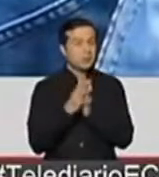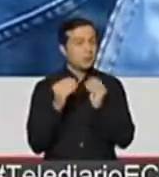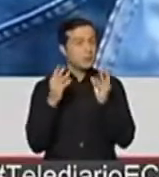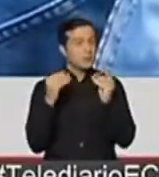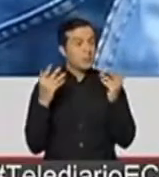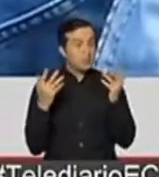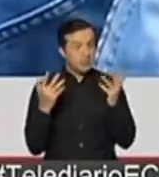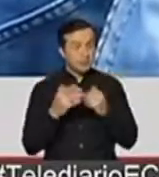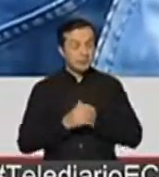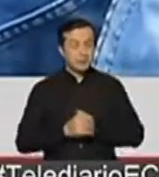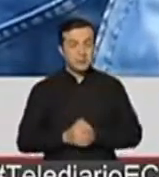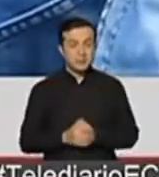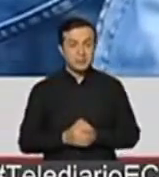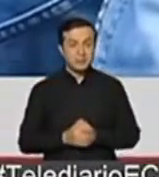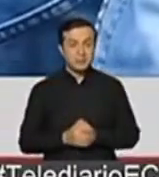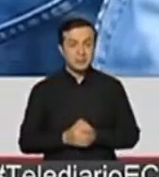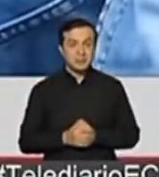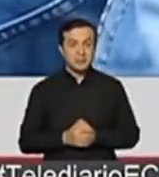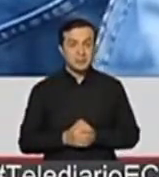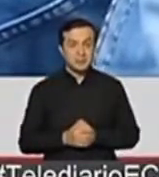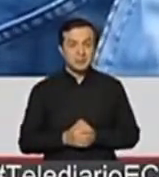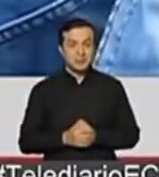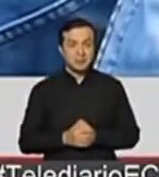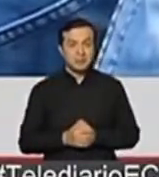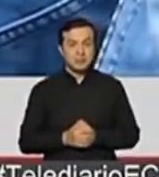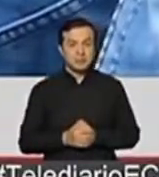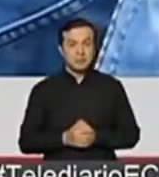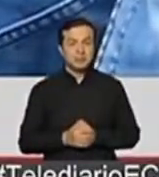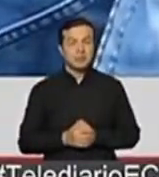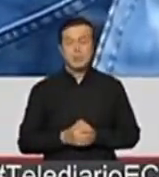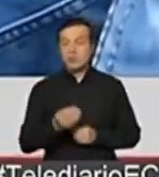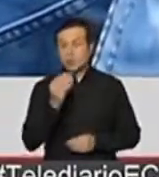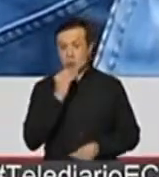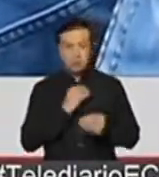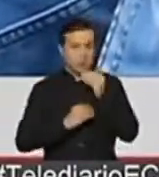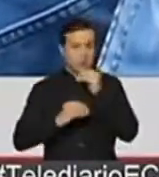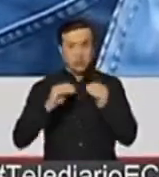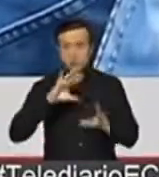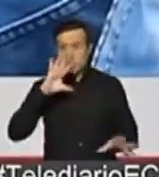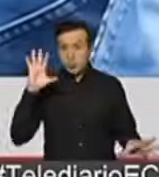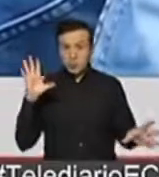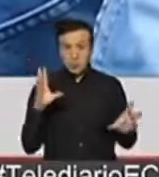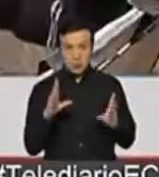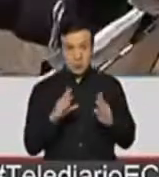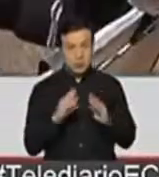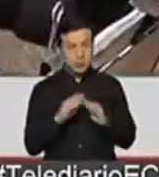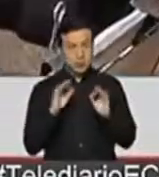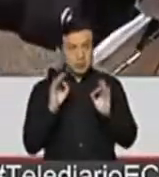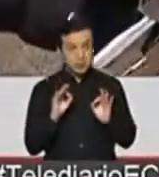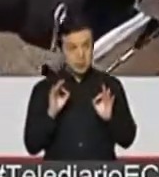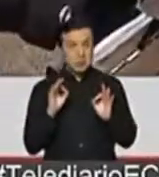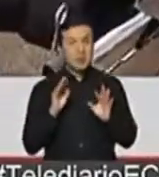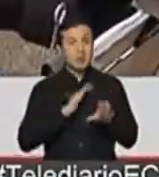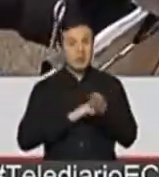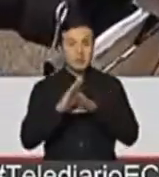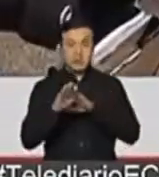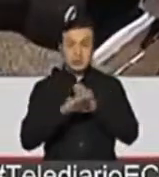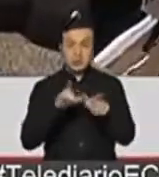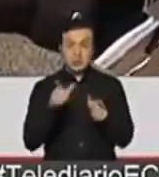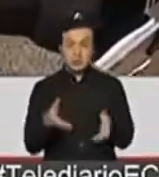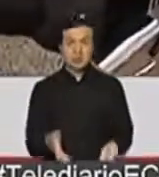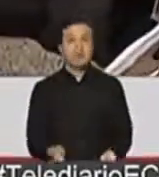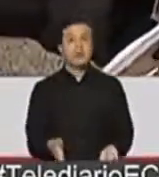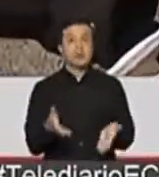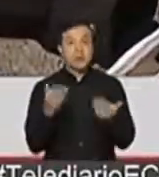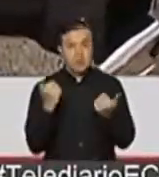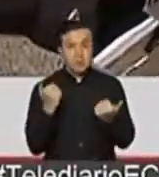y la cosa, la gastronomía, todo que tiene usted. Nos invitamos a que se hagan un